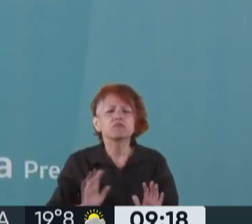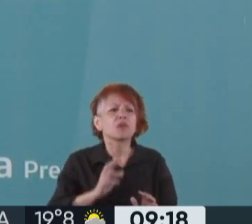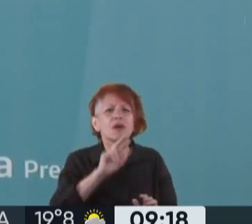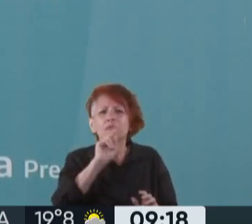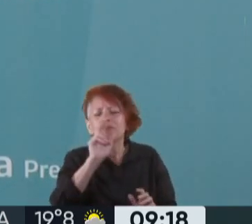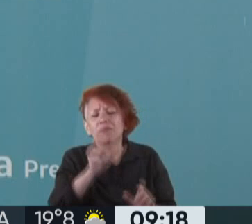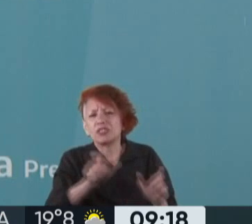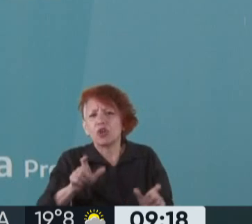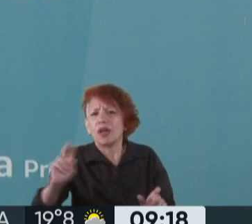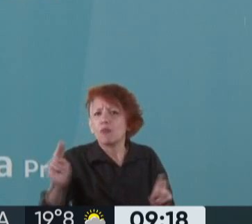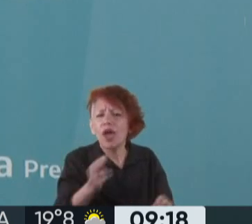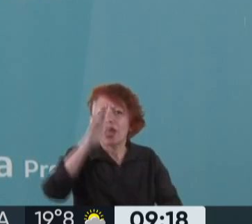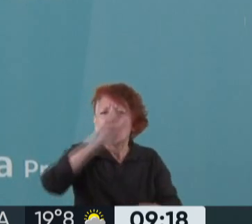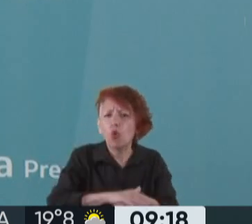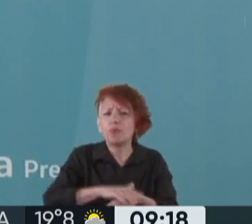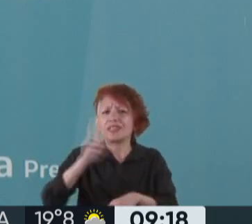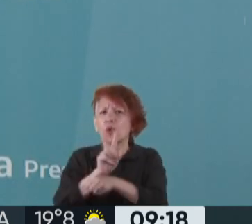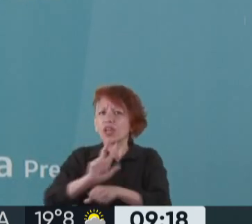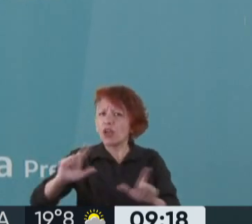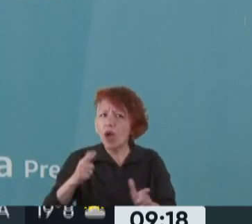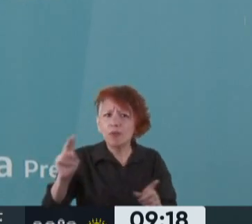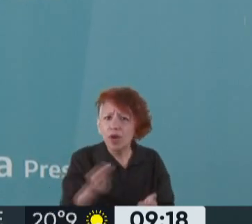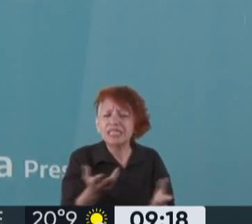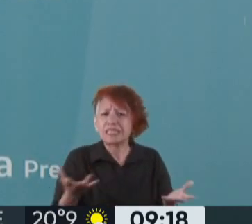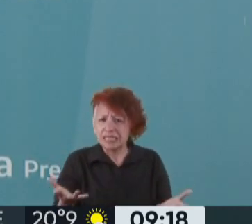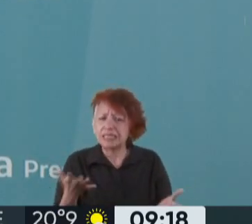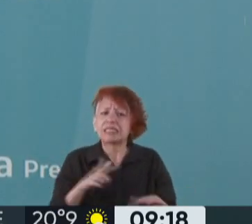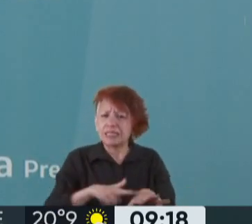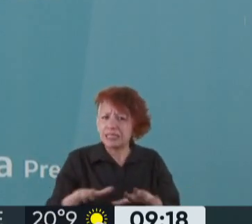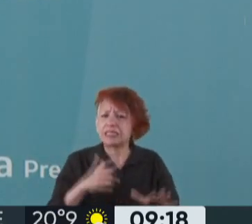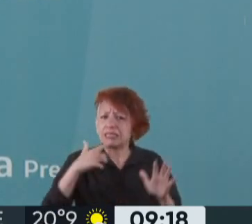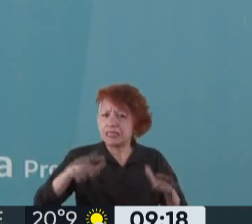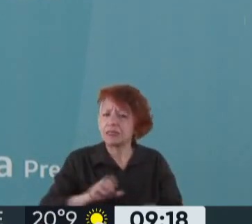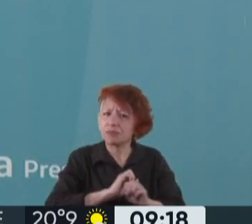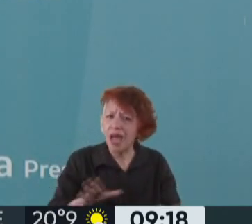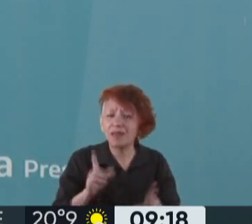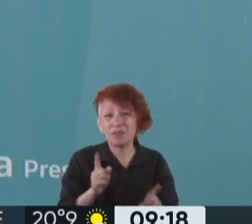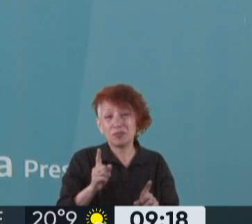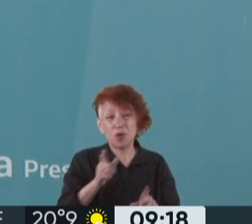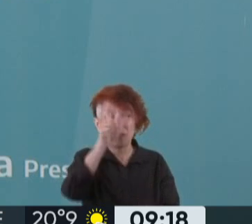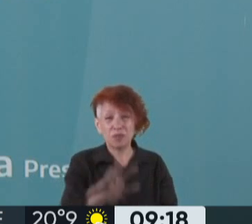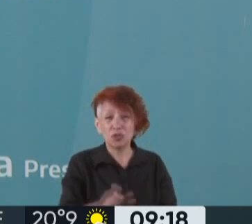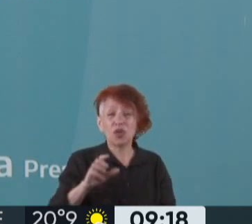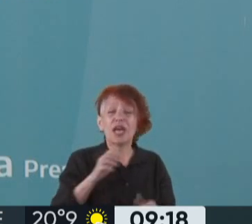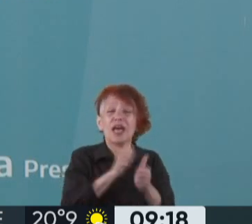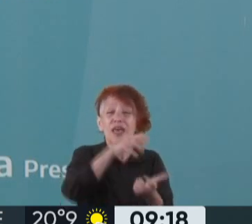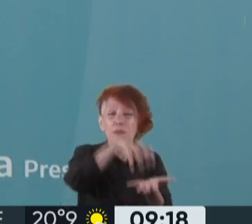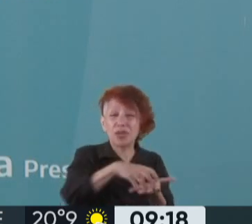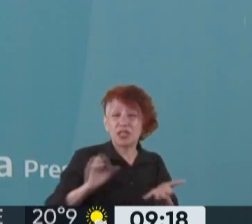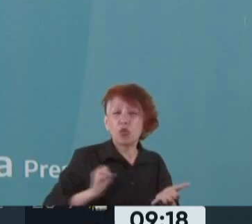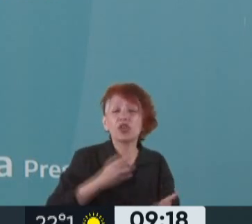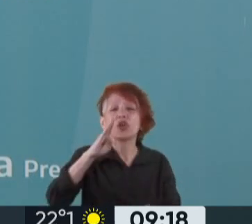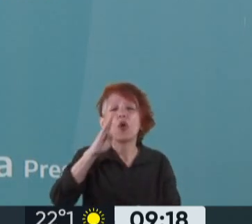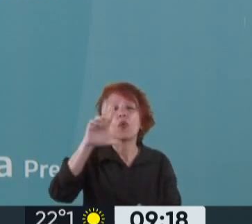una tragedia, cada muerte producto de la inseguridad mucho más. Está el empresario Blaquier, que sucedió hace unos días atrás, y